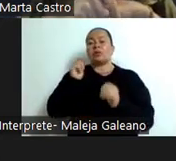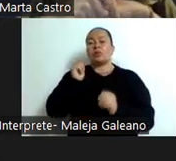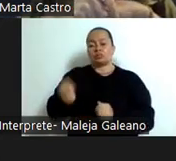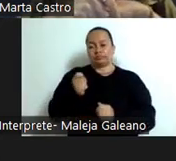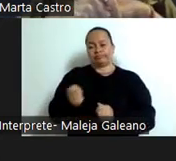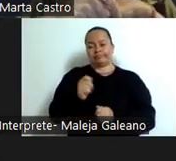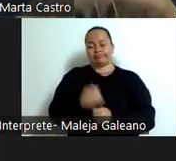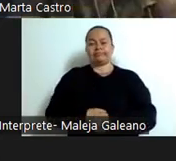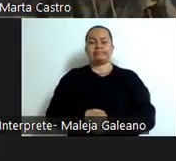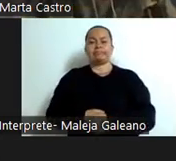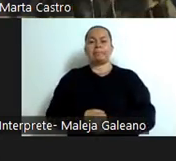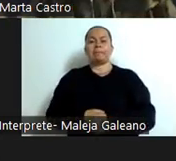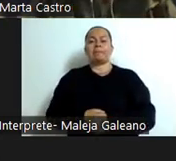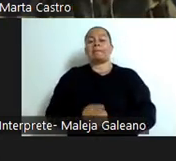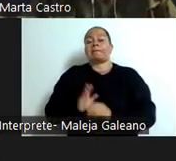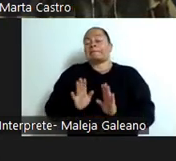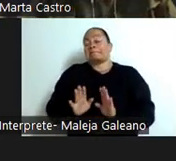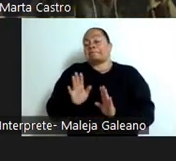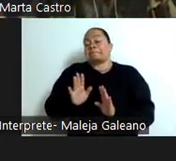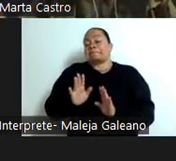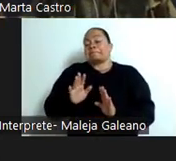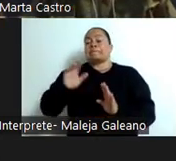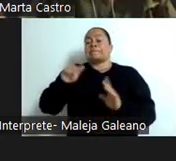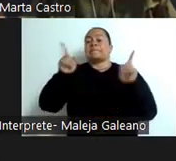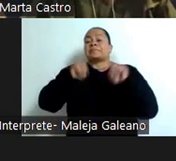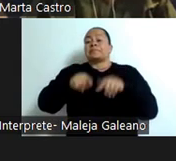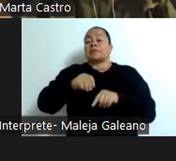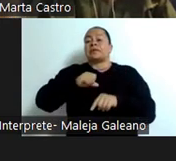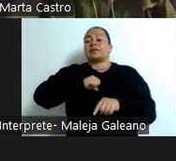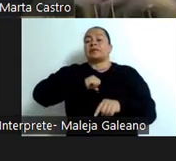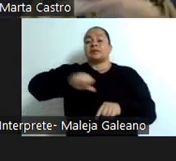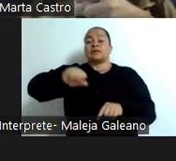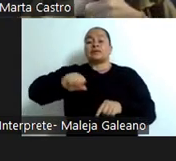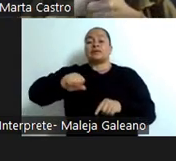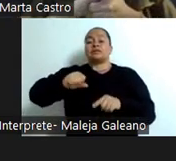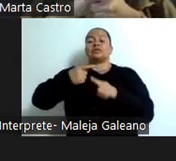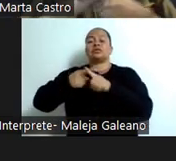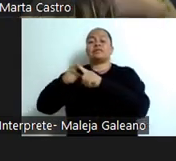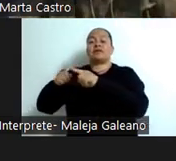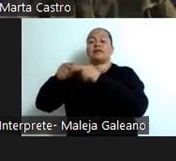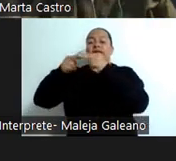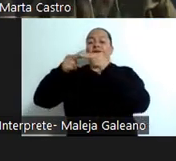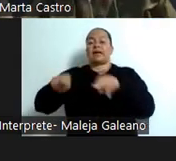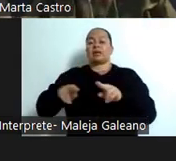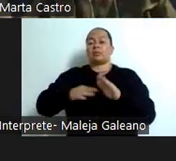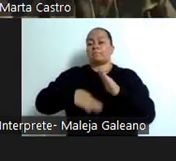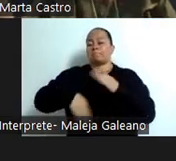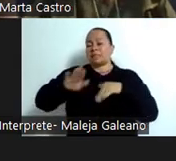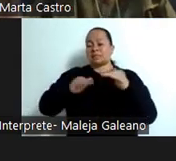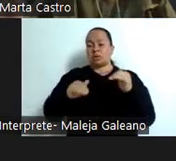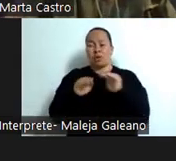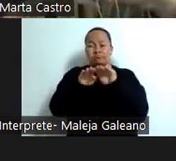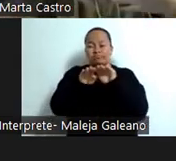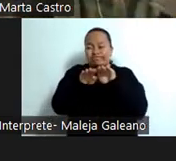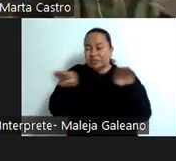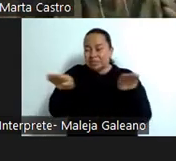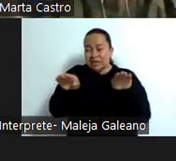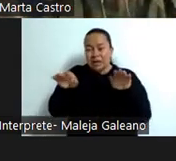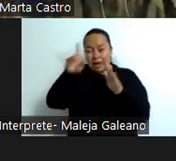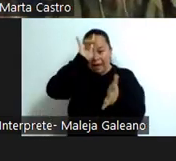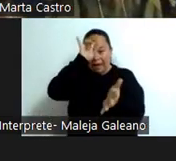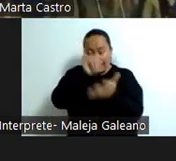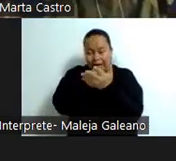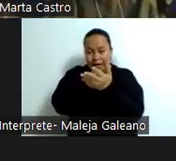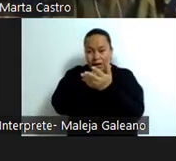Eh bueno que el derecho puede sostener brechas de género por más eh neutral que parezca digamos asignar este